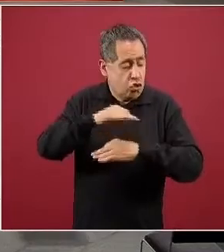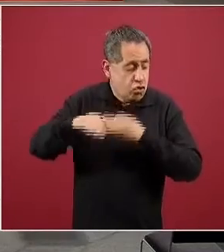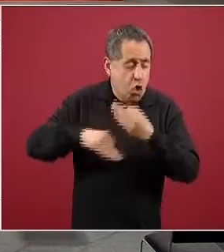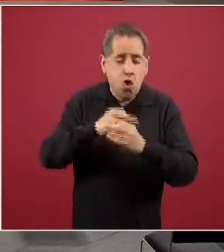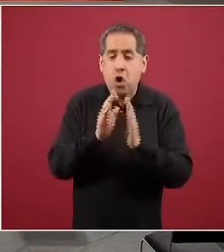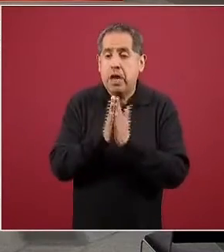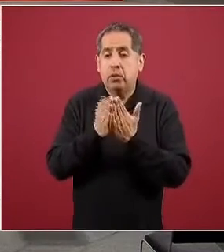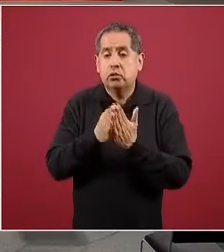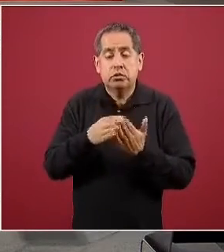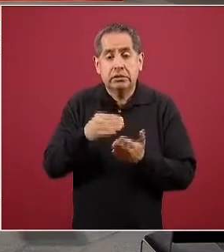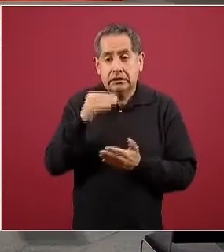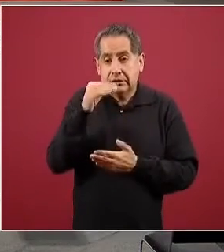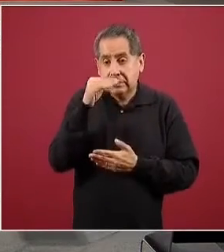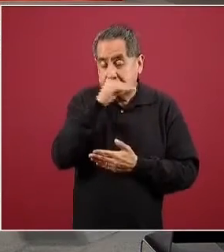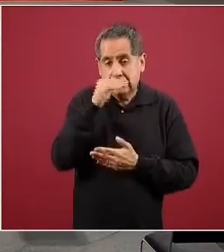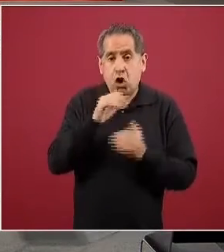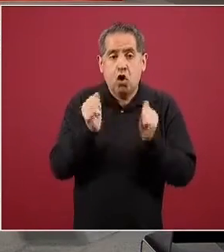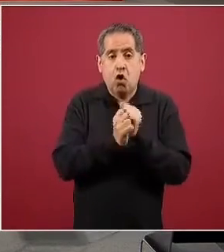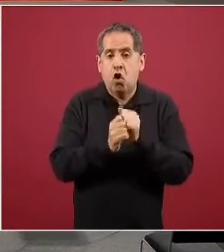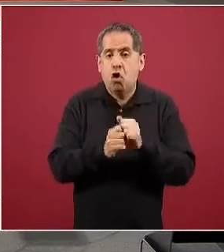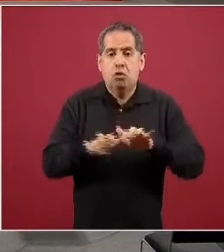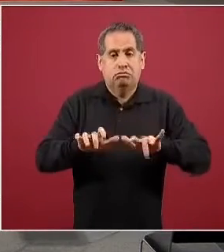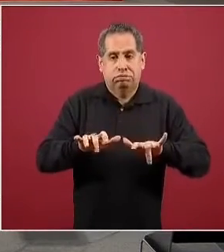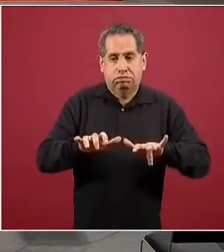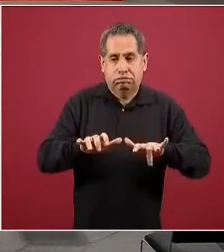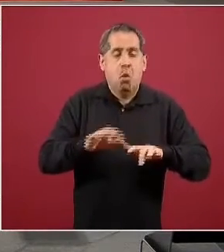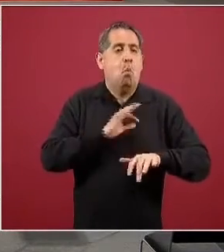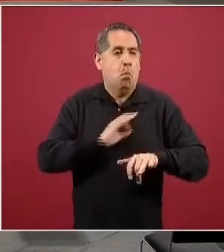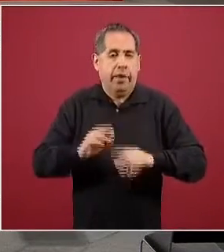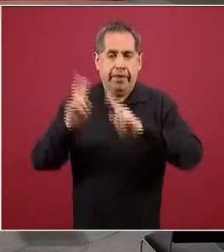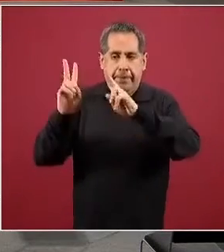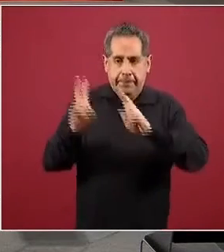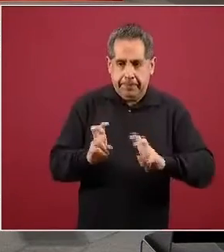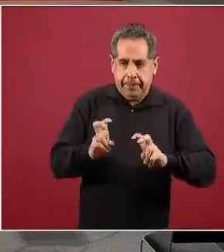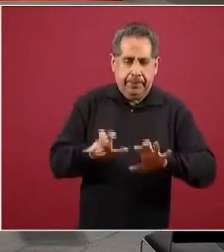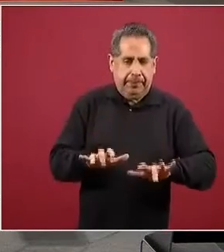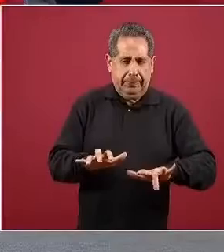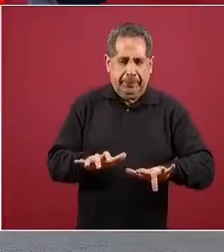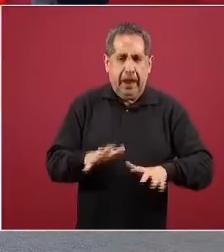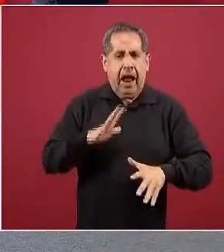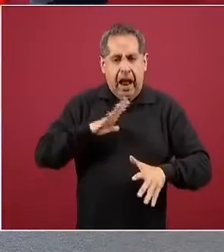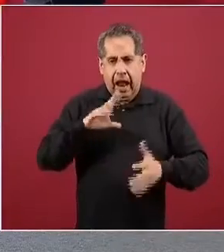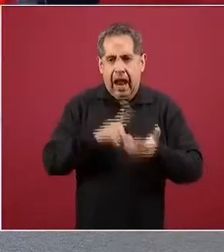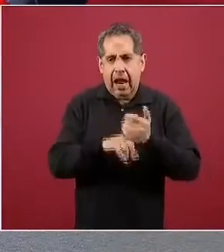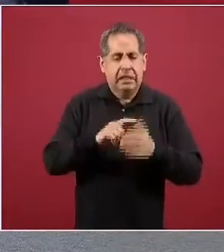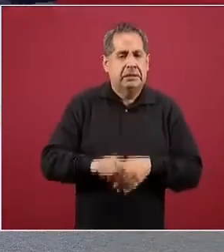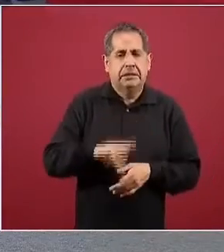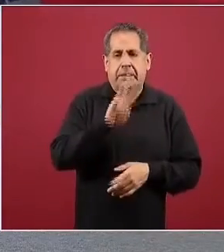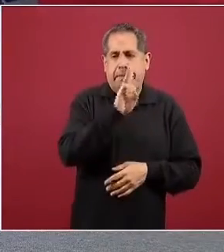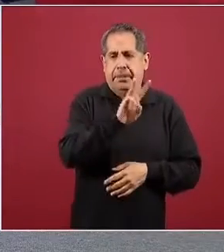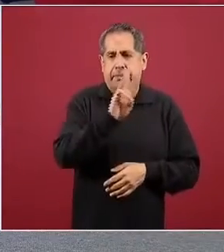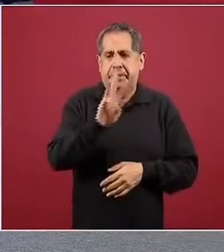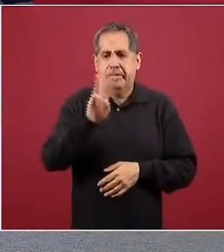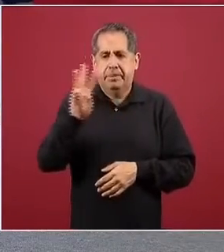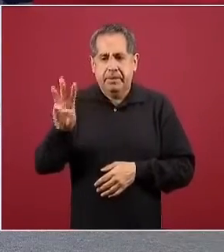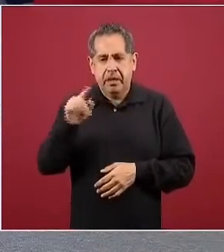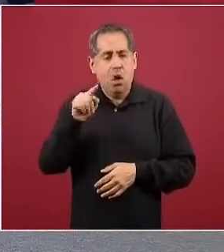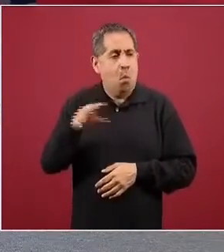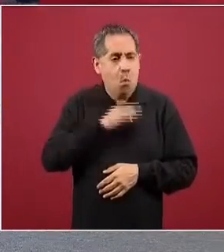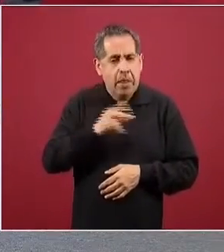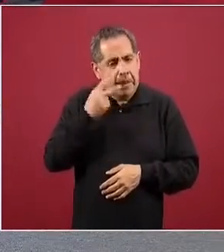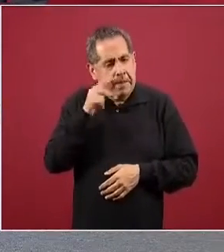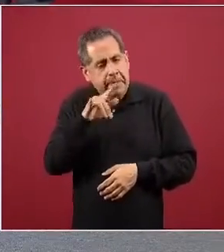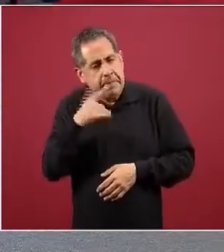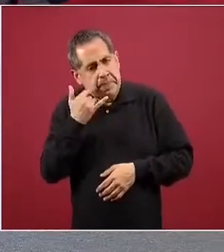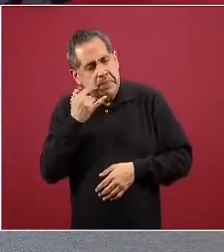texto están digitalizados. Todos los libros de texto están en una página de internet que se puede